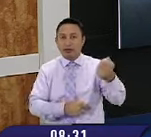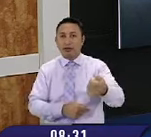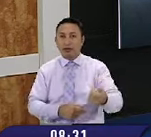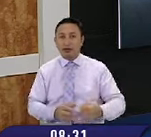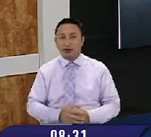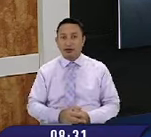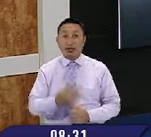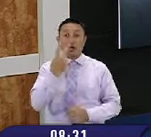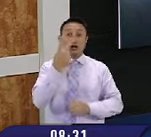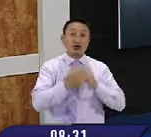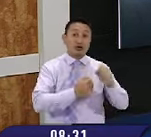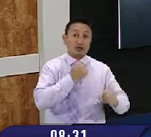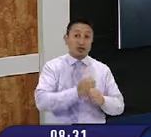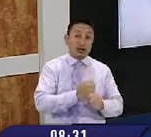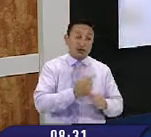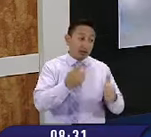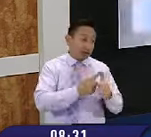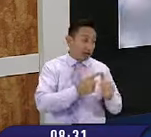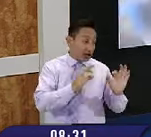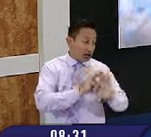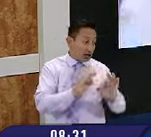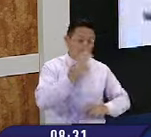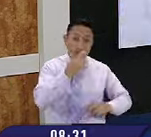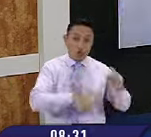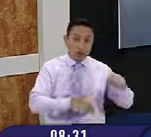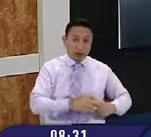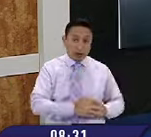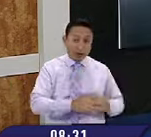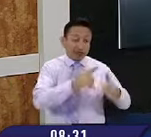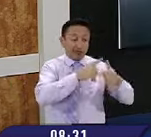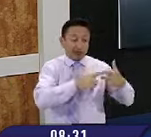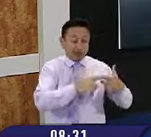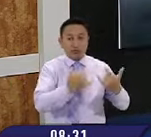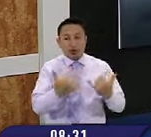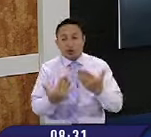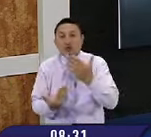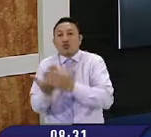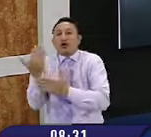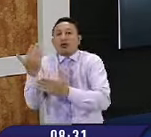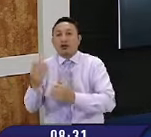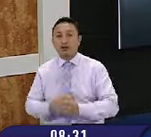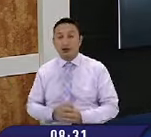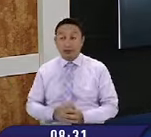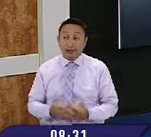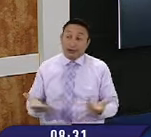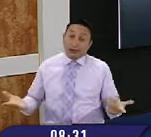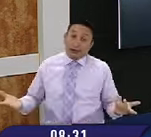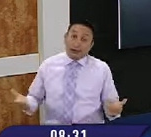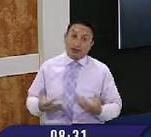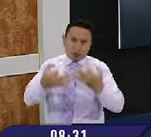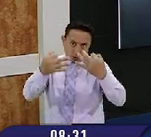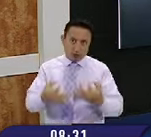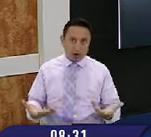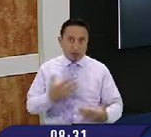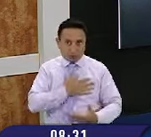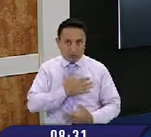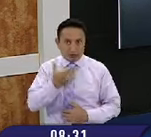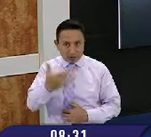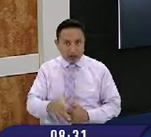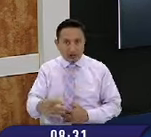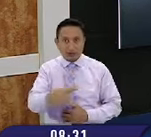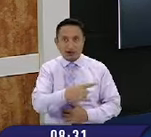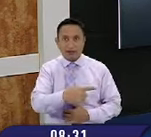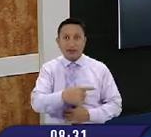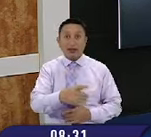demoraron 2 años en ver que la primera normativa no era la adecuada, los otros no dicen que vaya, ahora ya sacaron otra. Bueno, entonces cúmplanla, pero por favor, bajen